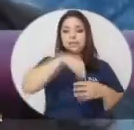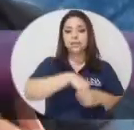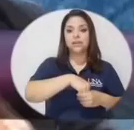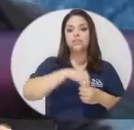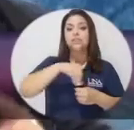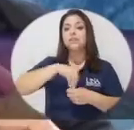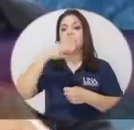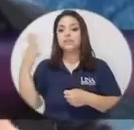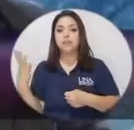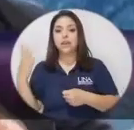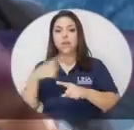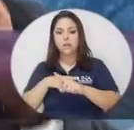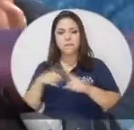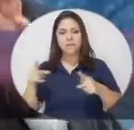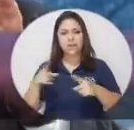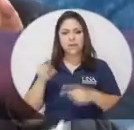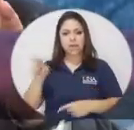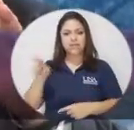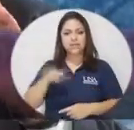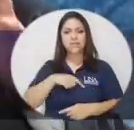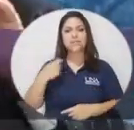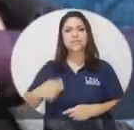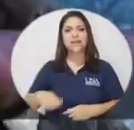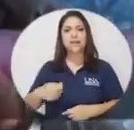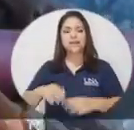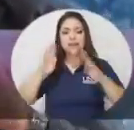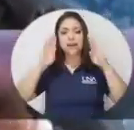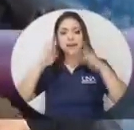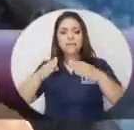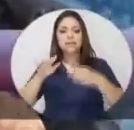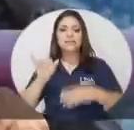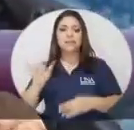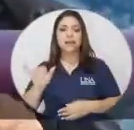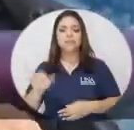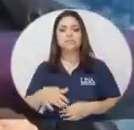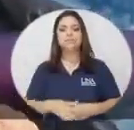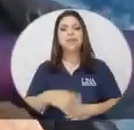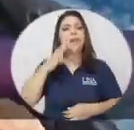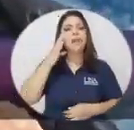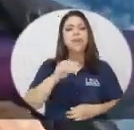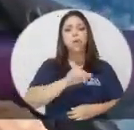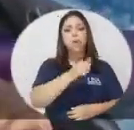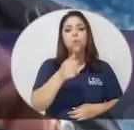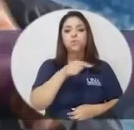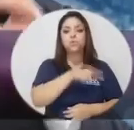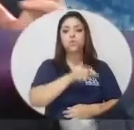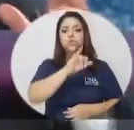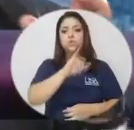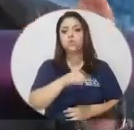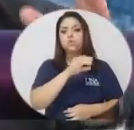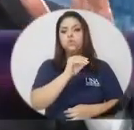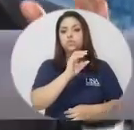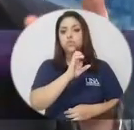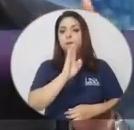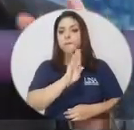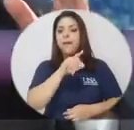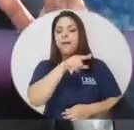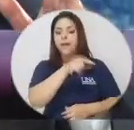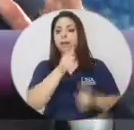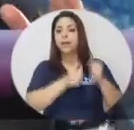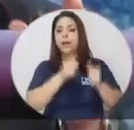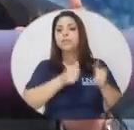externo. En cambio, este presidente le da énfasis a esto. Creo que Biden ha sido un candidato con mucha